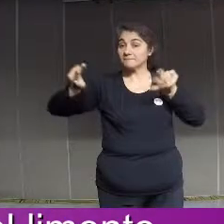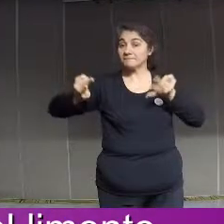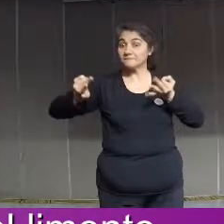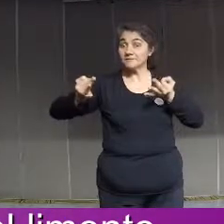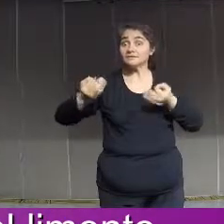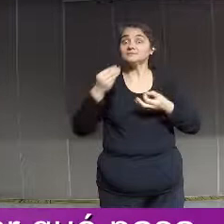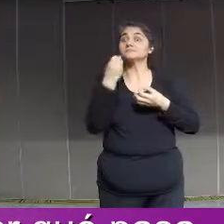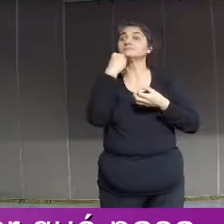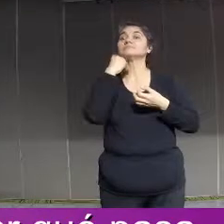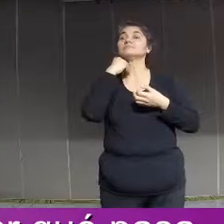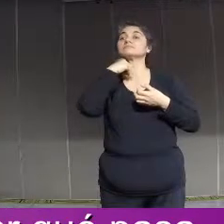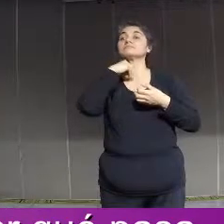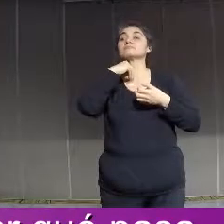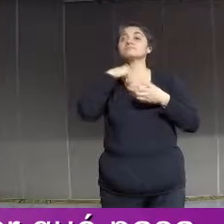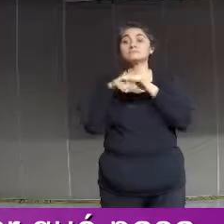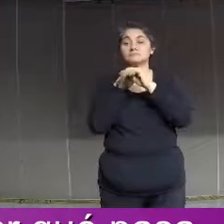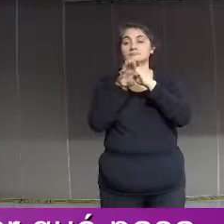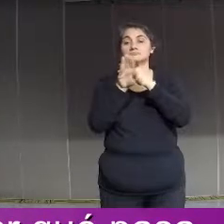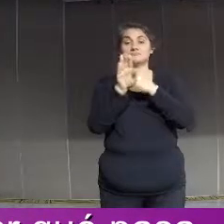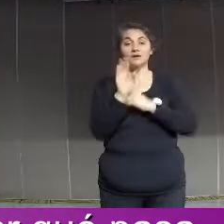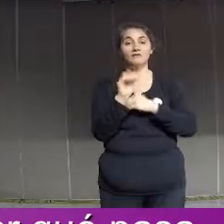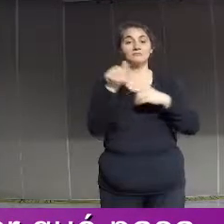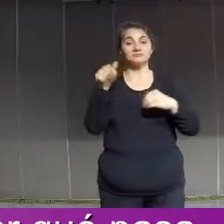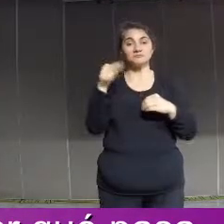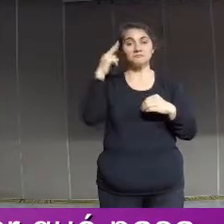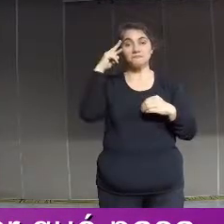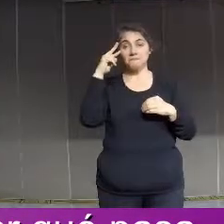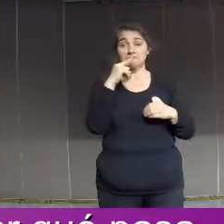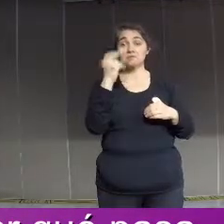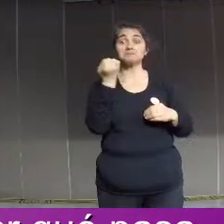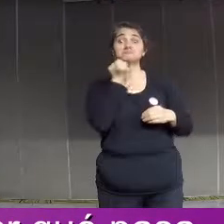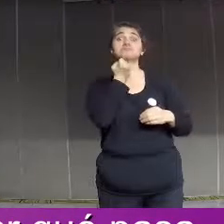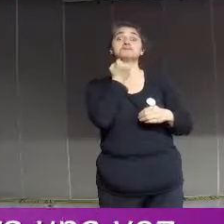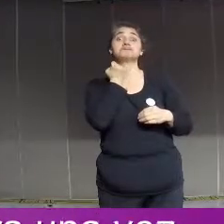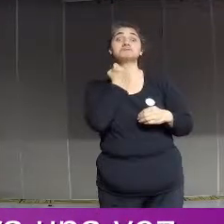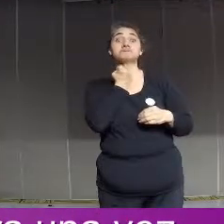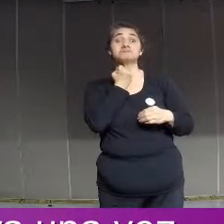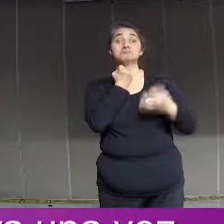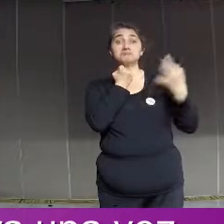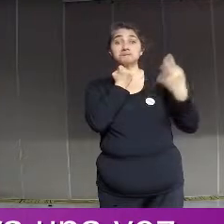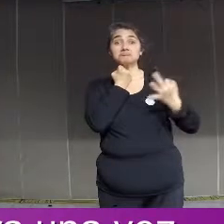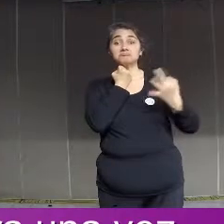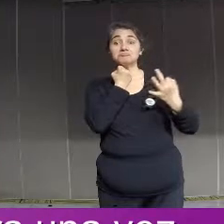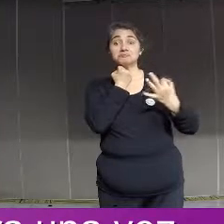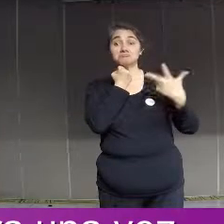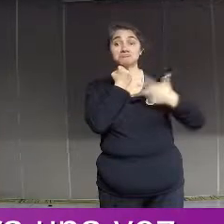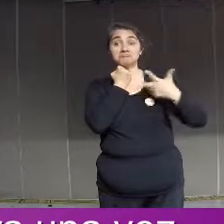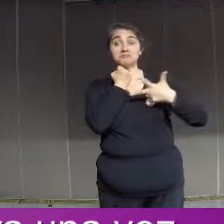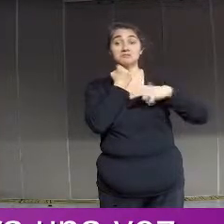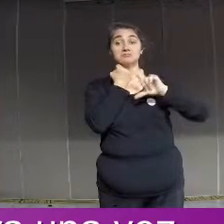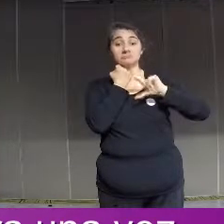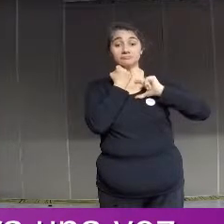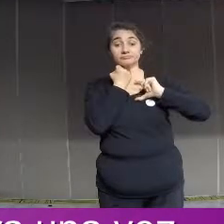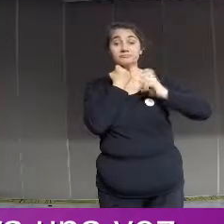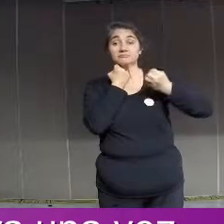el alimento, el paciente traga, vos en el estudio ves que hay lago faríngeo, alimento pegado en la pared de la faringe,